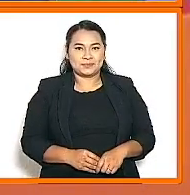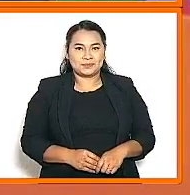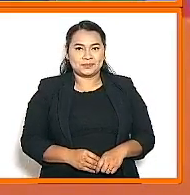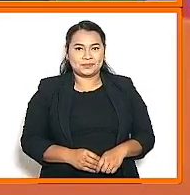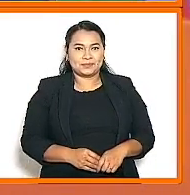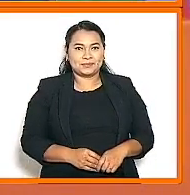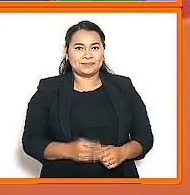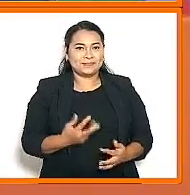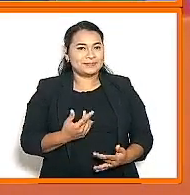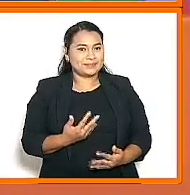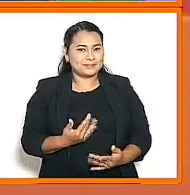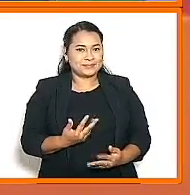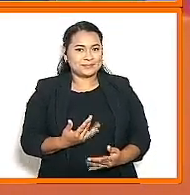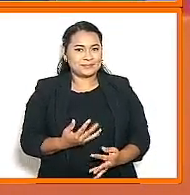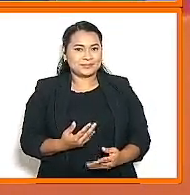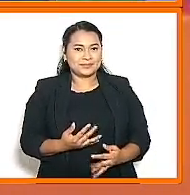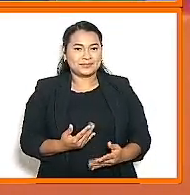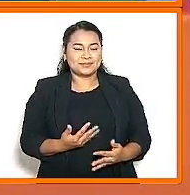suerte.